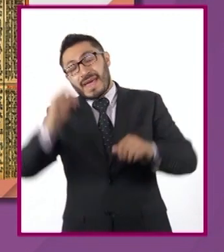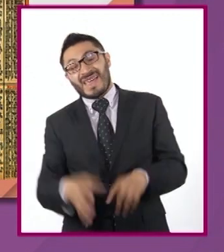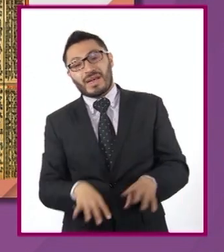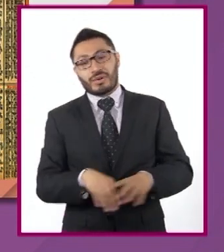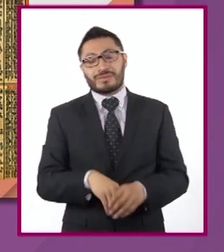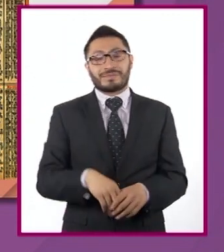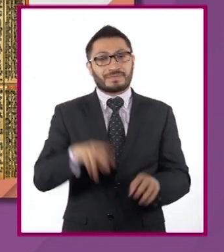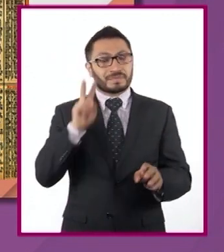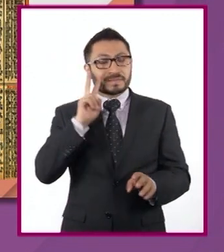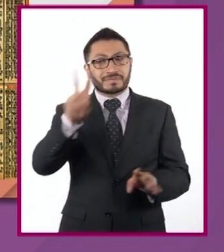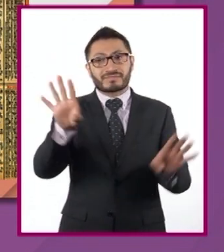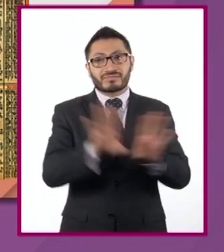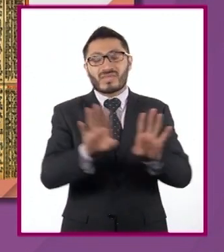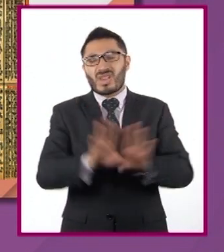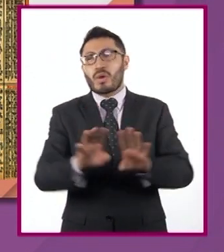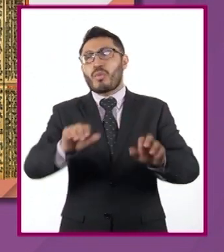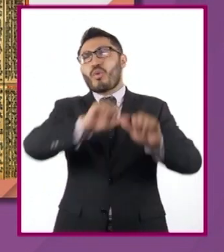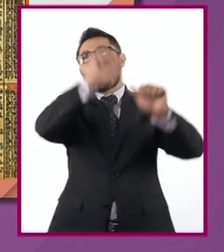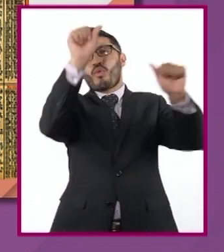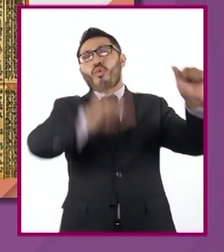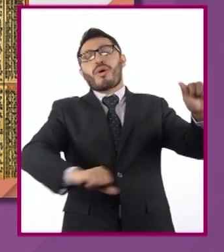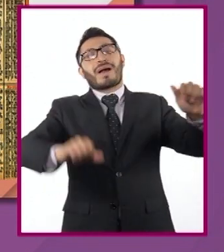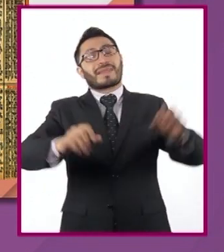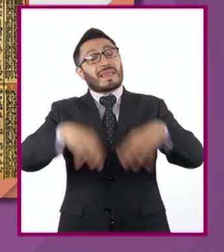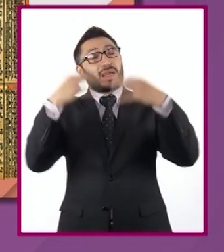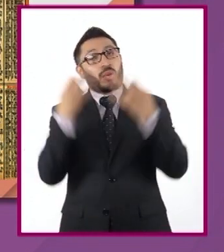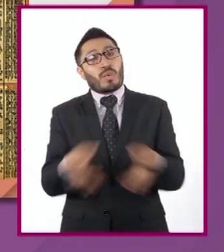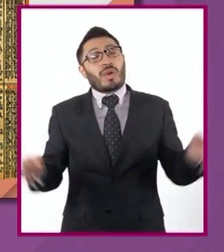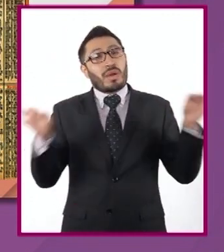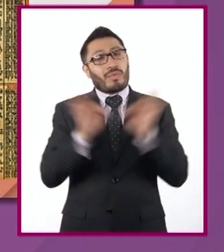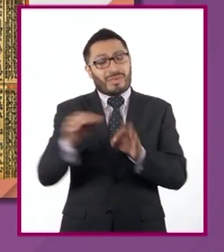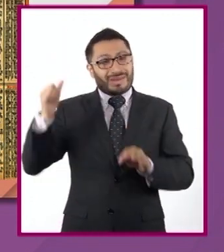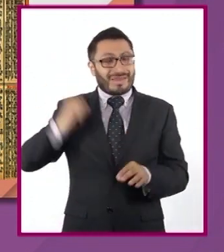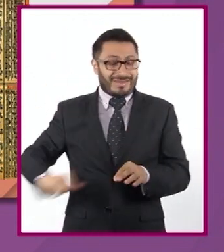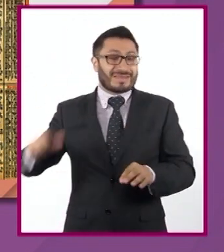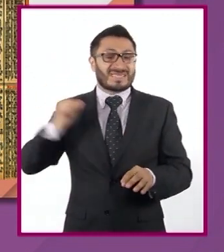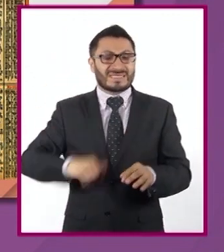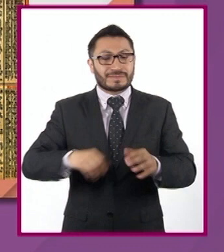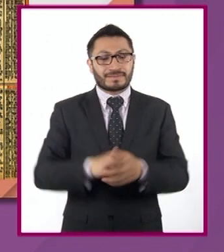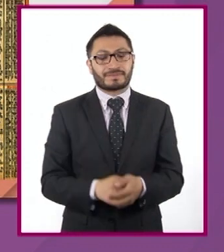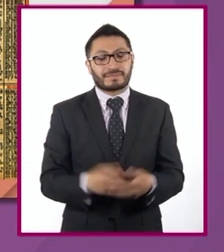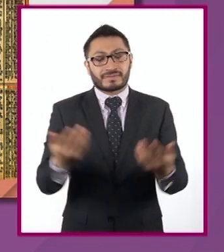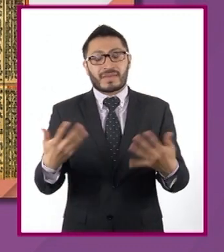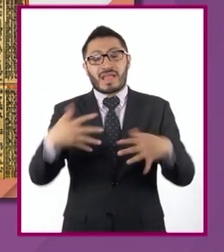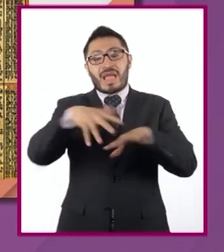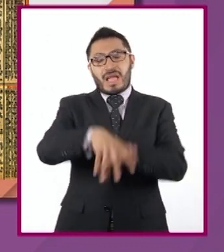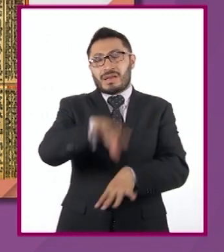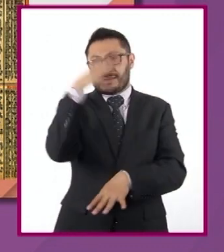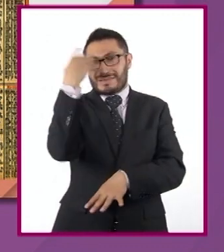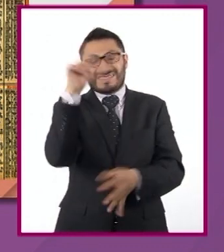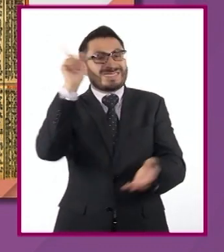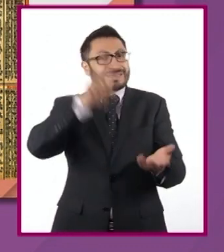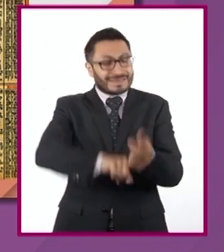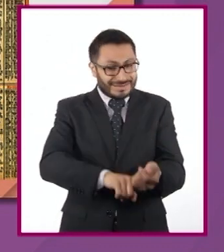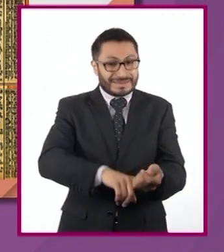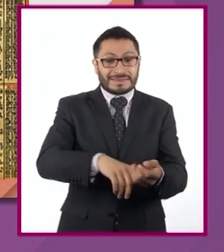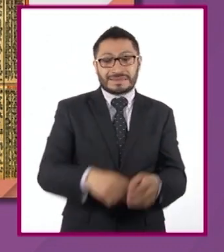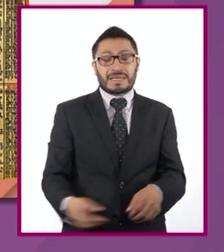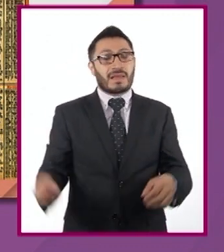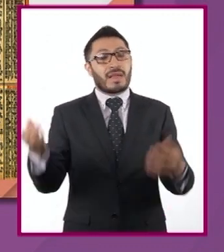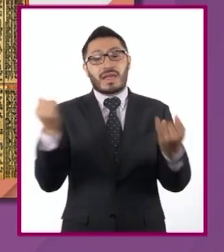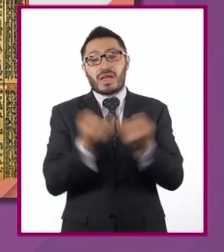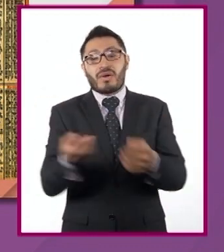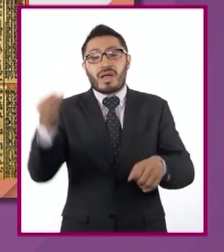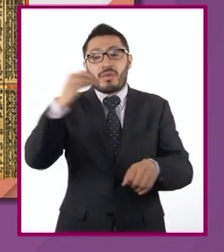la publicidad como arte con diseños adelantados a su época, la incorporación de la fotografía y la